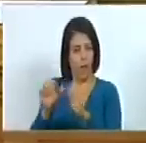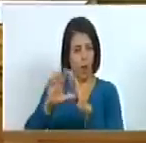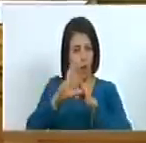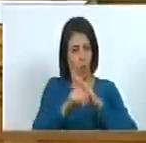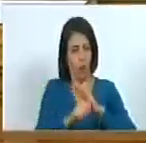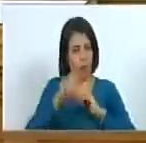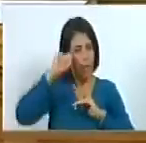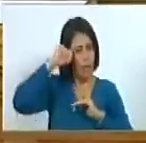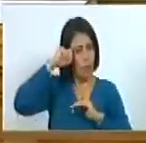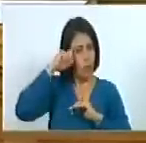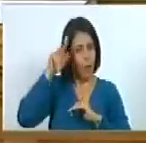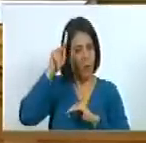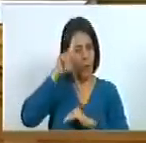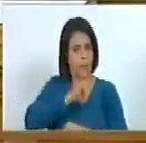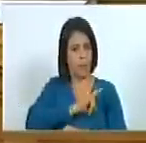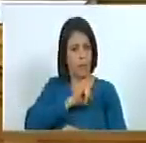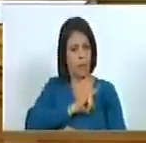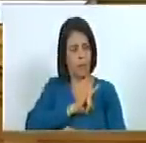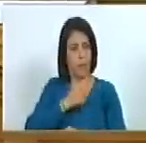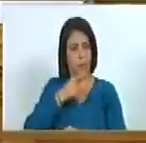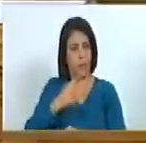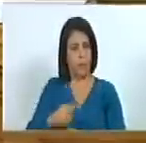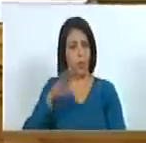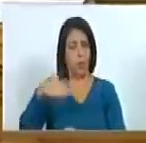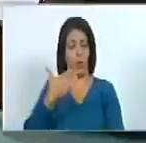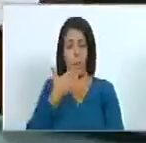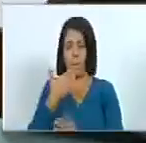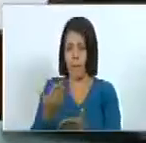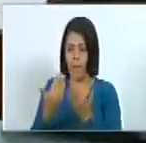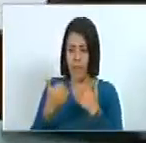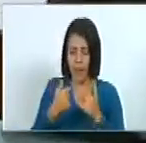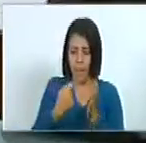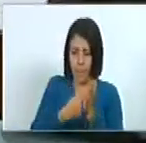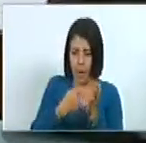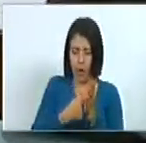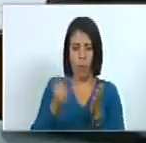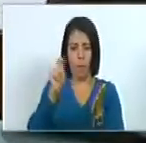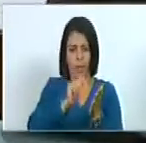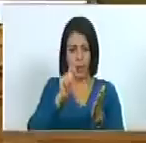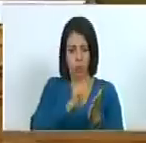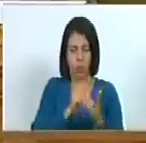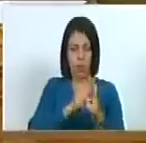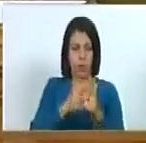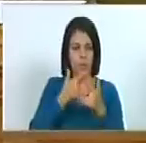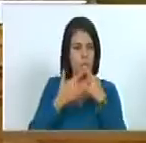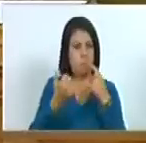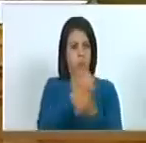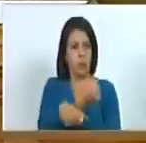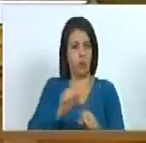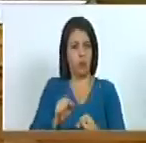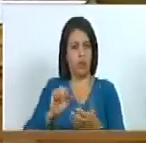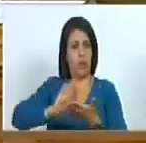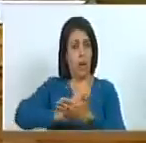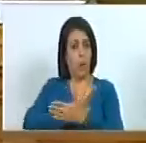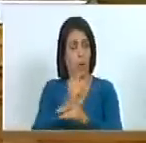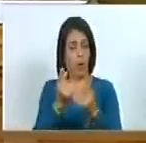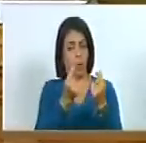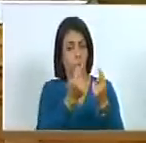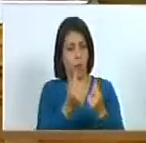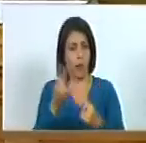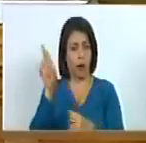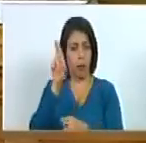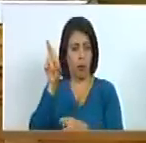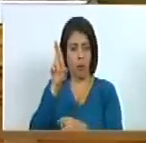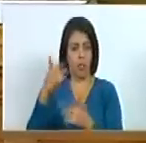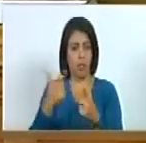Yo recuerdo a los profesores universitarios, Bruno Galo, cuando pedían indexación salarial, los gobiernos decían, imposible, se acabaría la economía de la